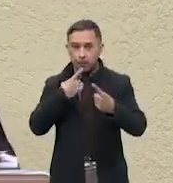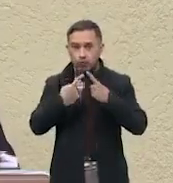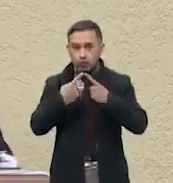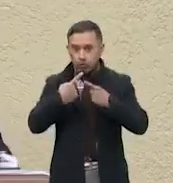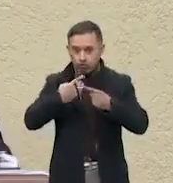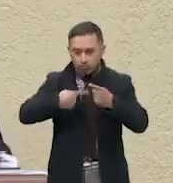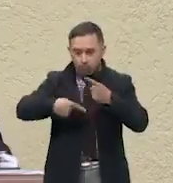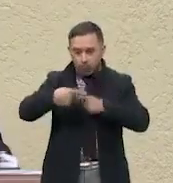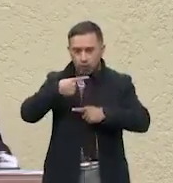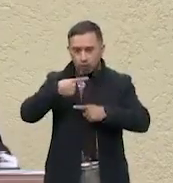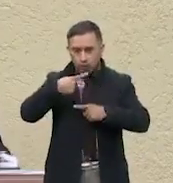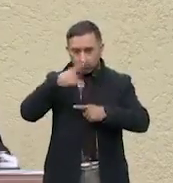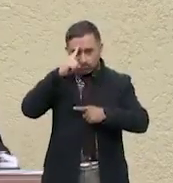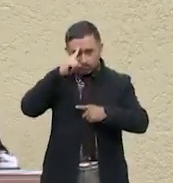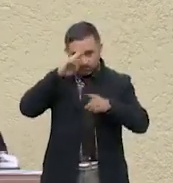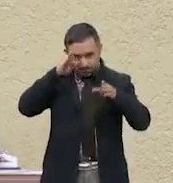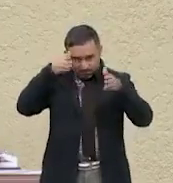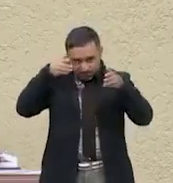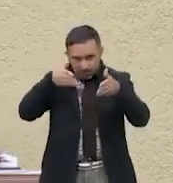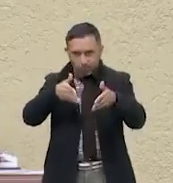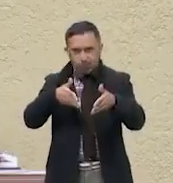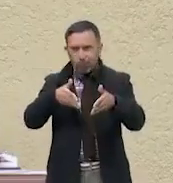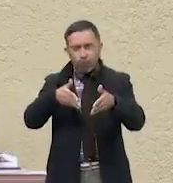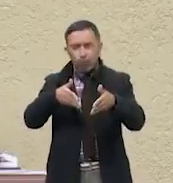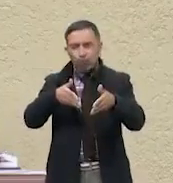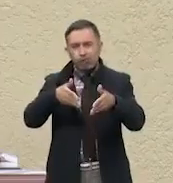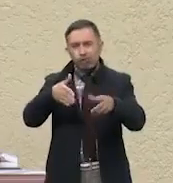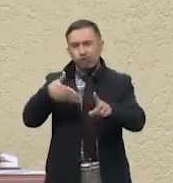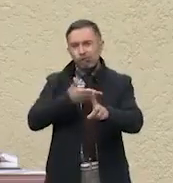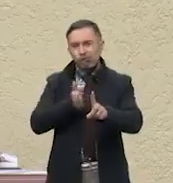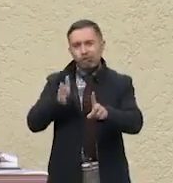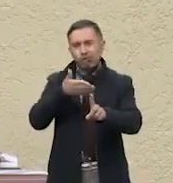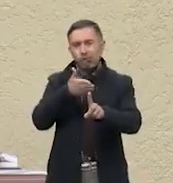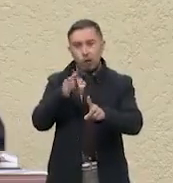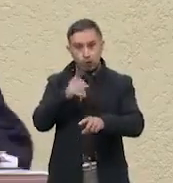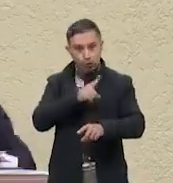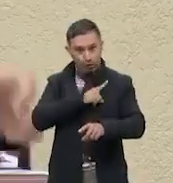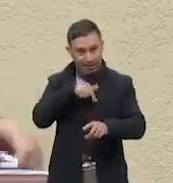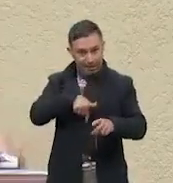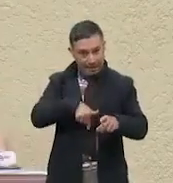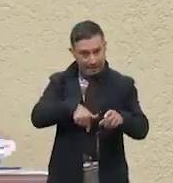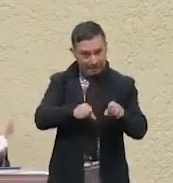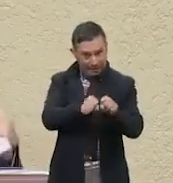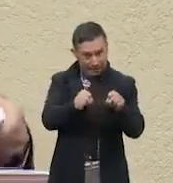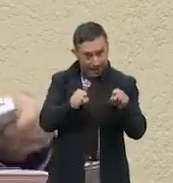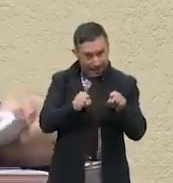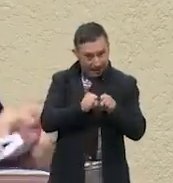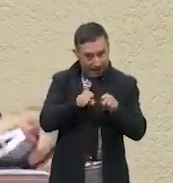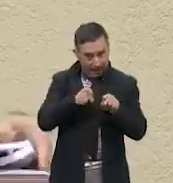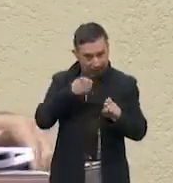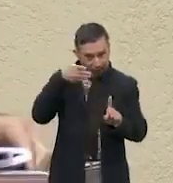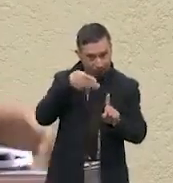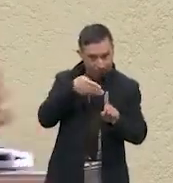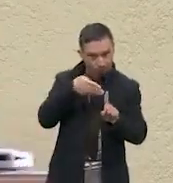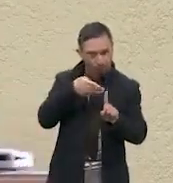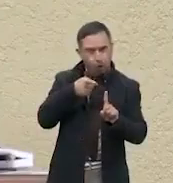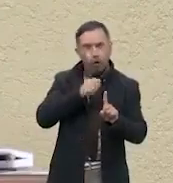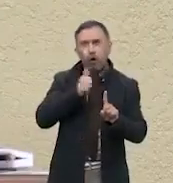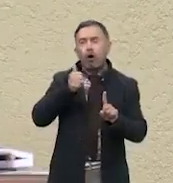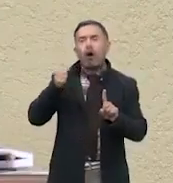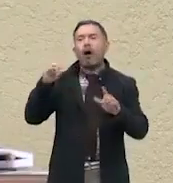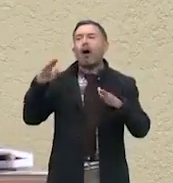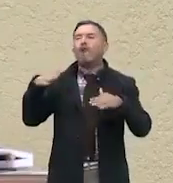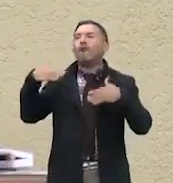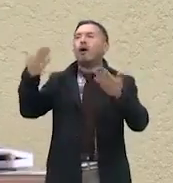poco centrada. No hablo solamente de la discusión en esta sala, hablo también de la discusión pública que se ha dado en